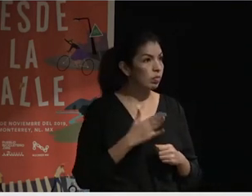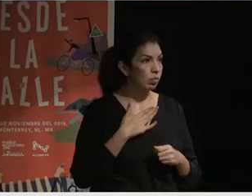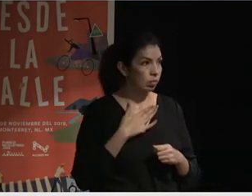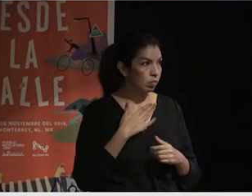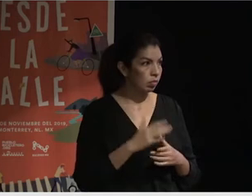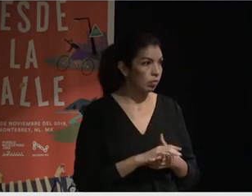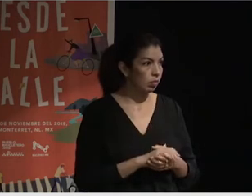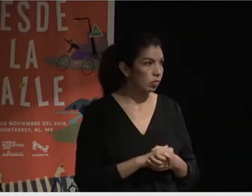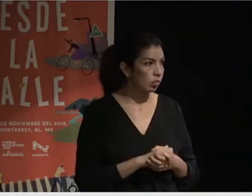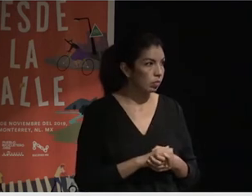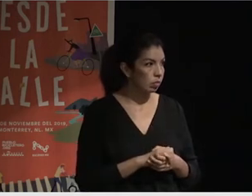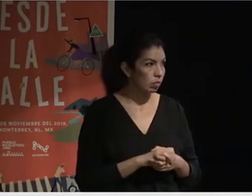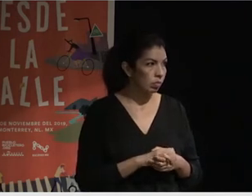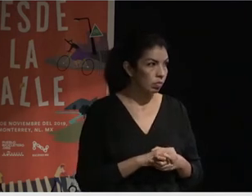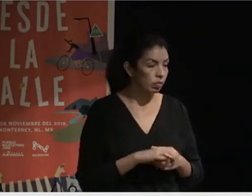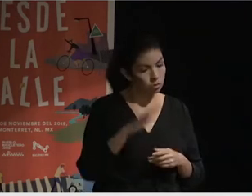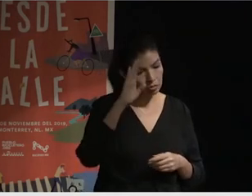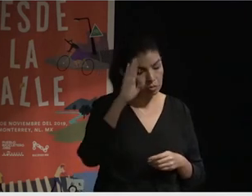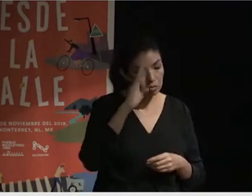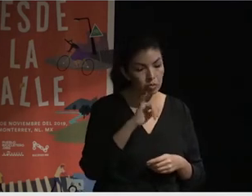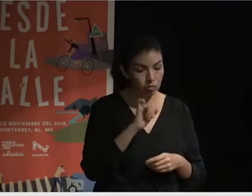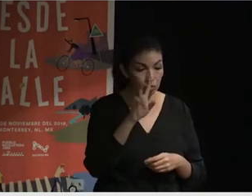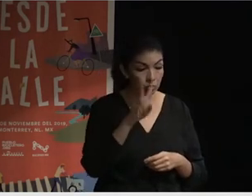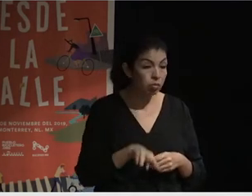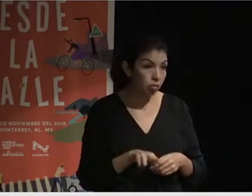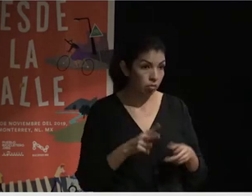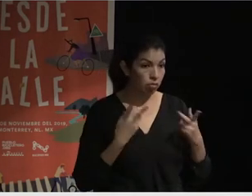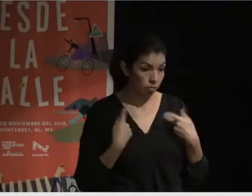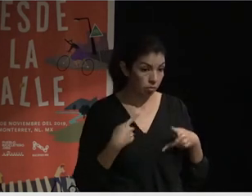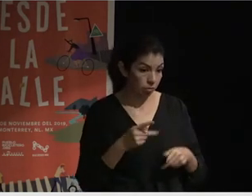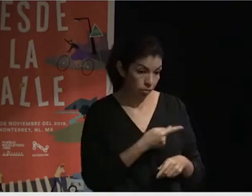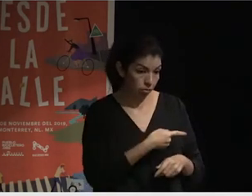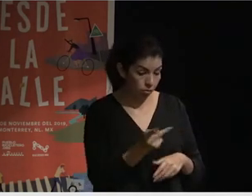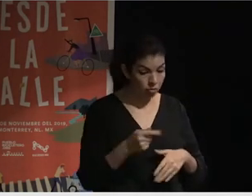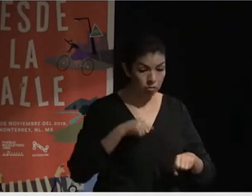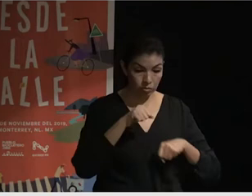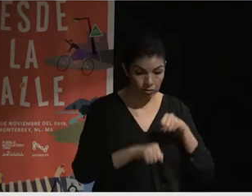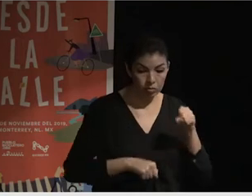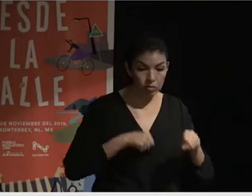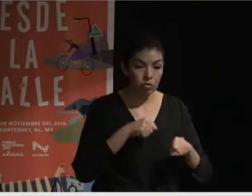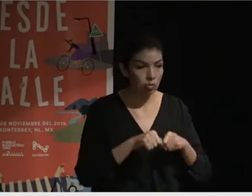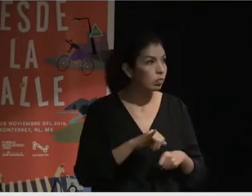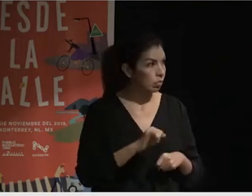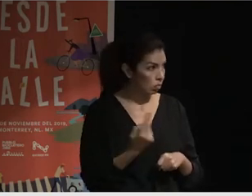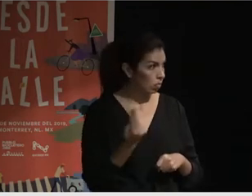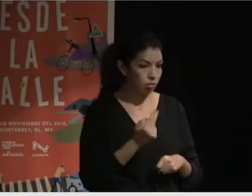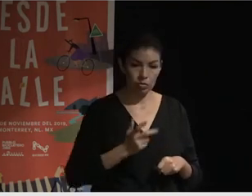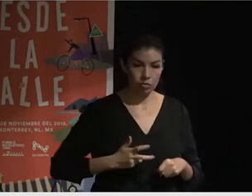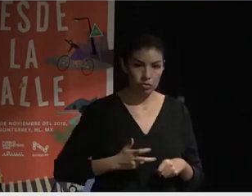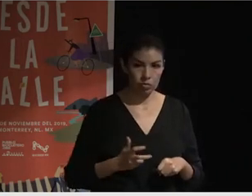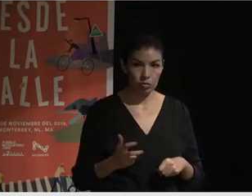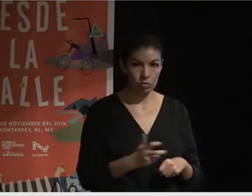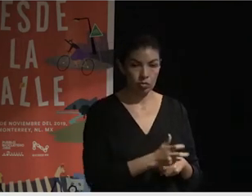pide esta infraestructura porque se siente más segura. Pero entonces, ¿cómo podemos lidiar con esto, ¿no? O sea, ¿cómo ustedes proponen que sí